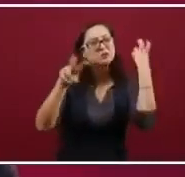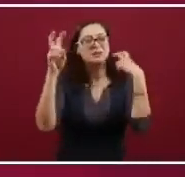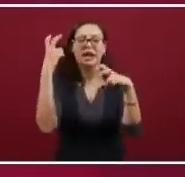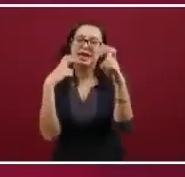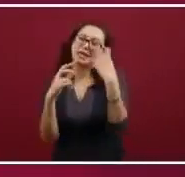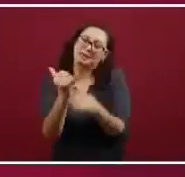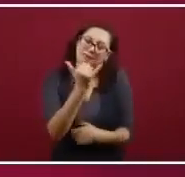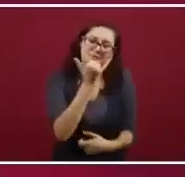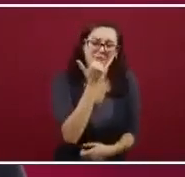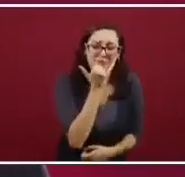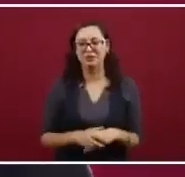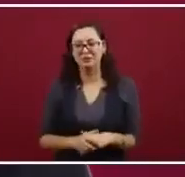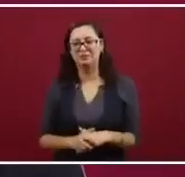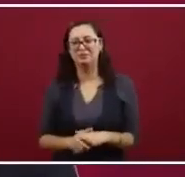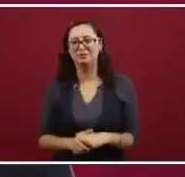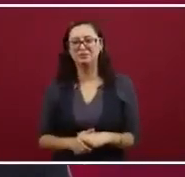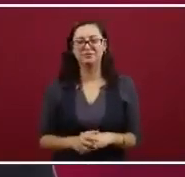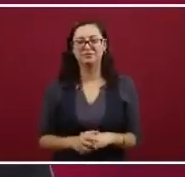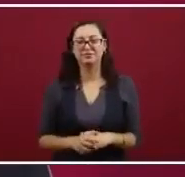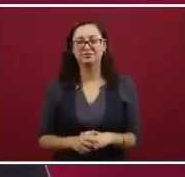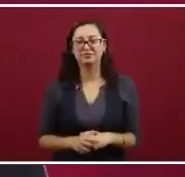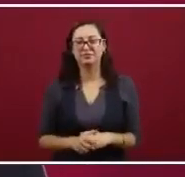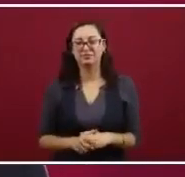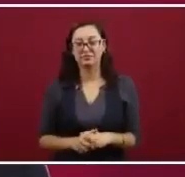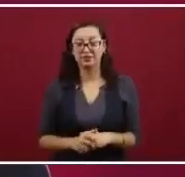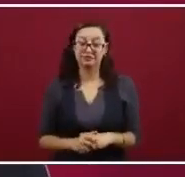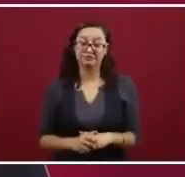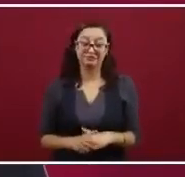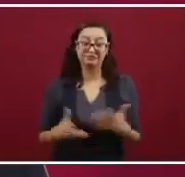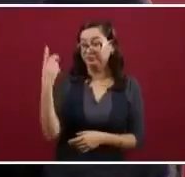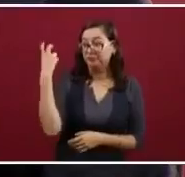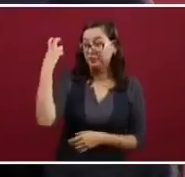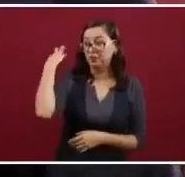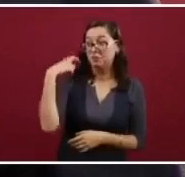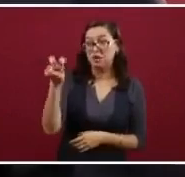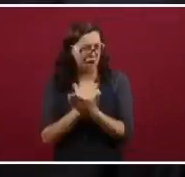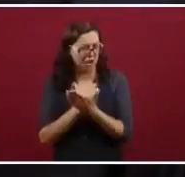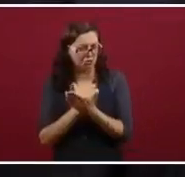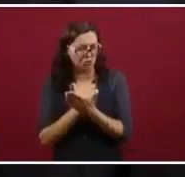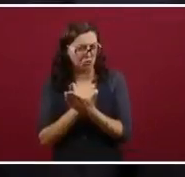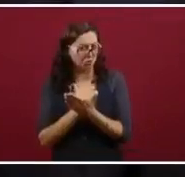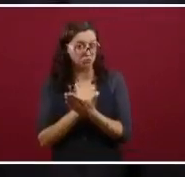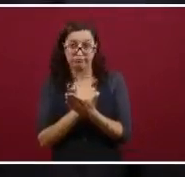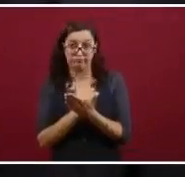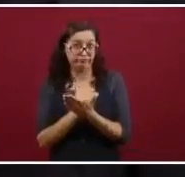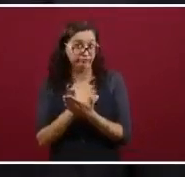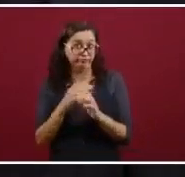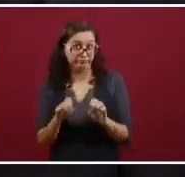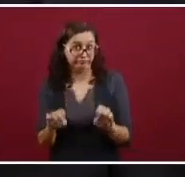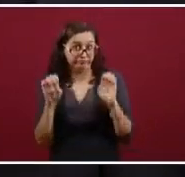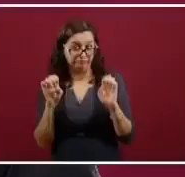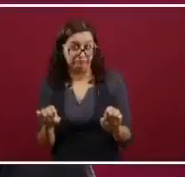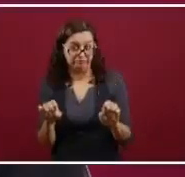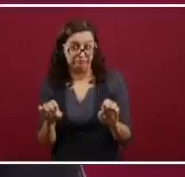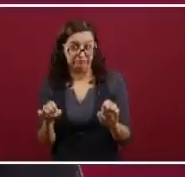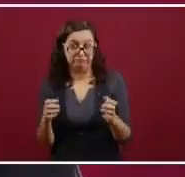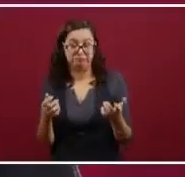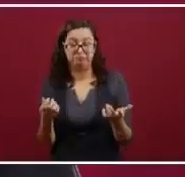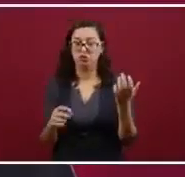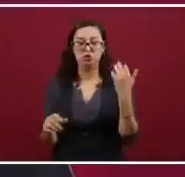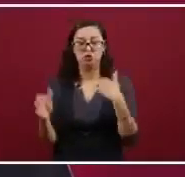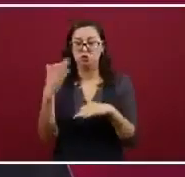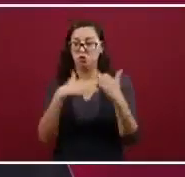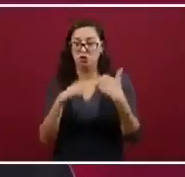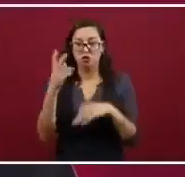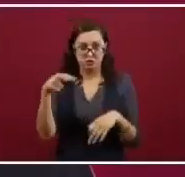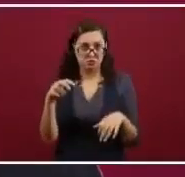Porque tampoco viajaban, ¿no? En clase económica. Sí, viajaban